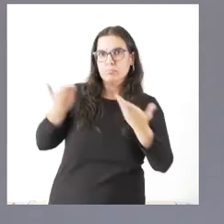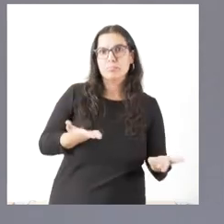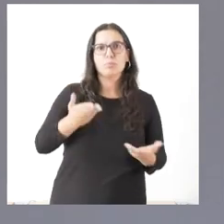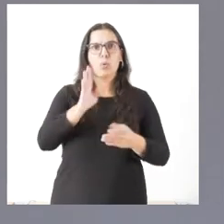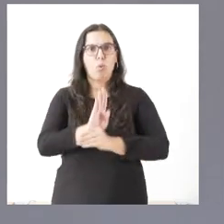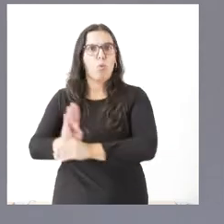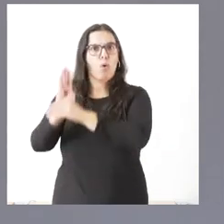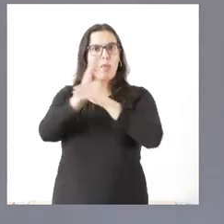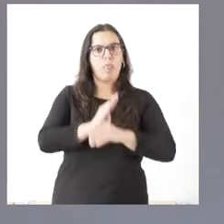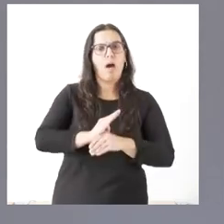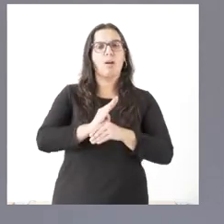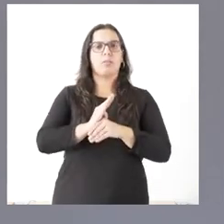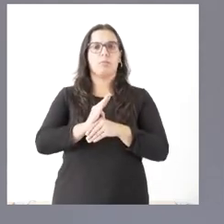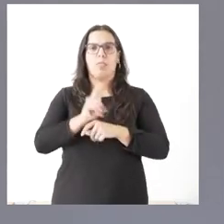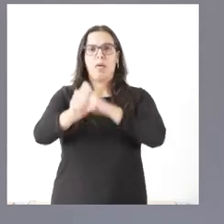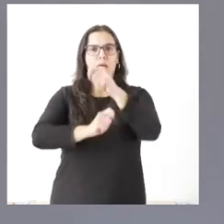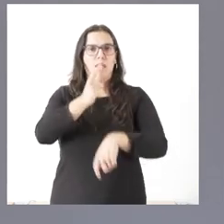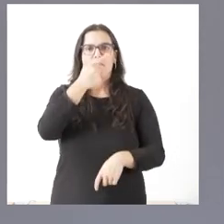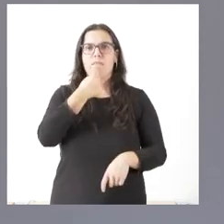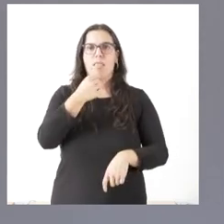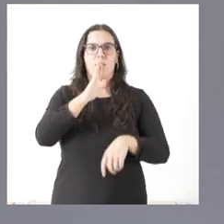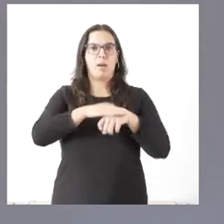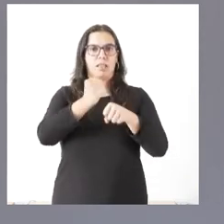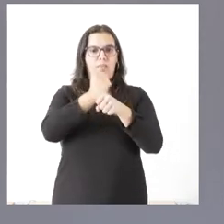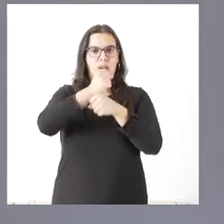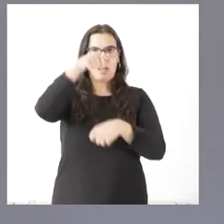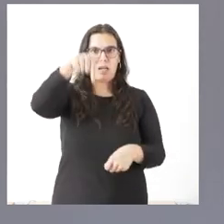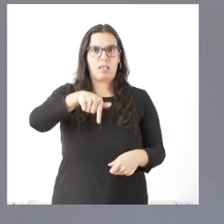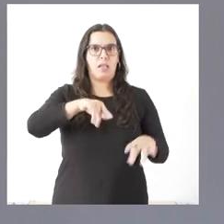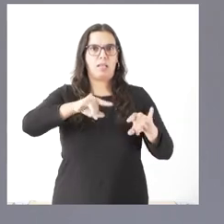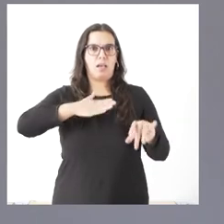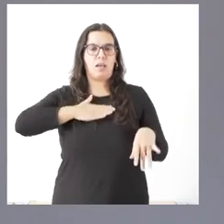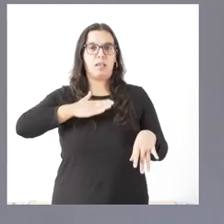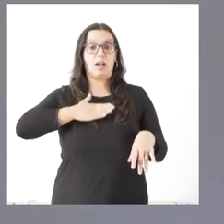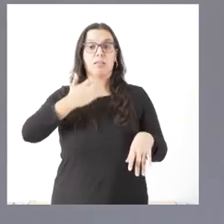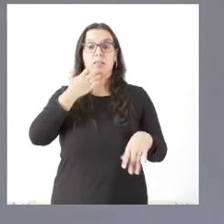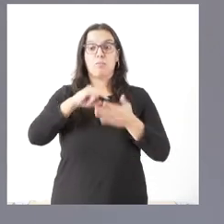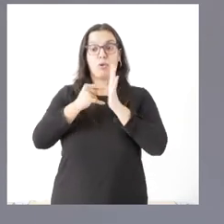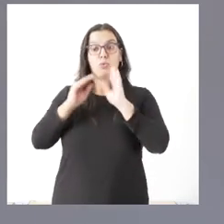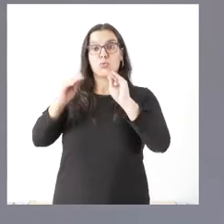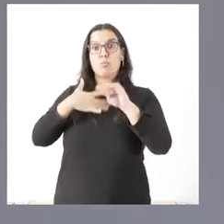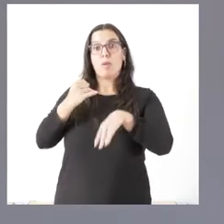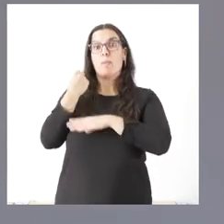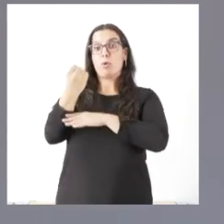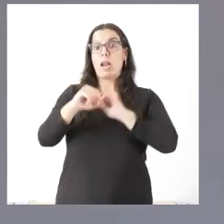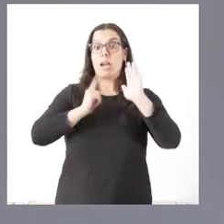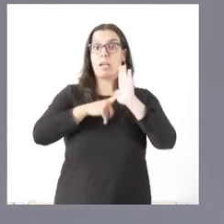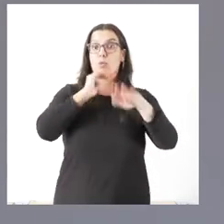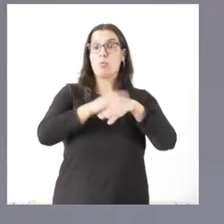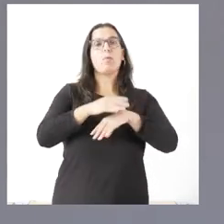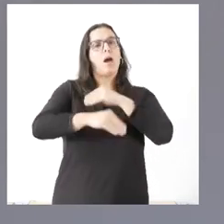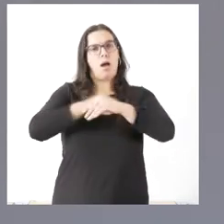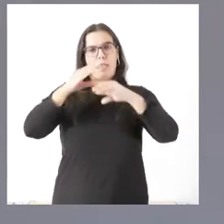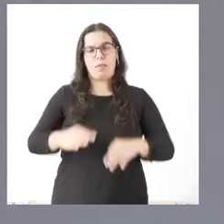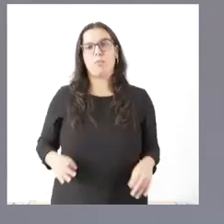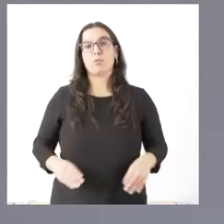empleo, que va a facilitar su trabajo en nuestra tierra y, por tanto, en la medida en que podamos apoyar esos proyectos y que esté dentro de la ley, lo vamos a hacer. Pero hasta el punto